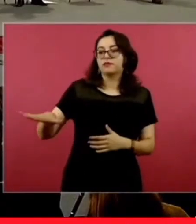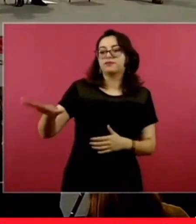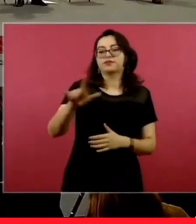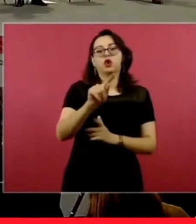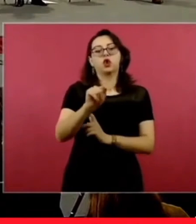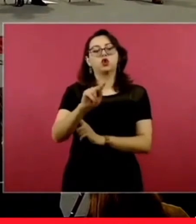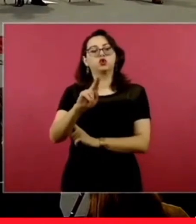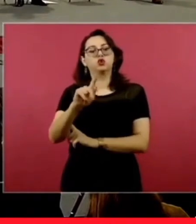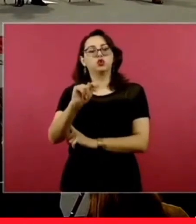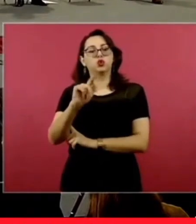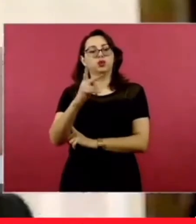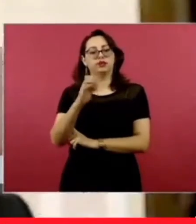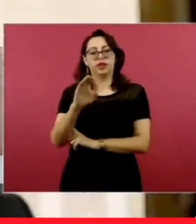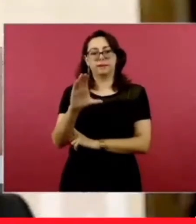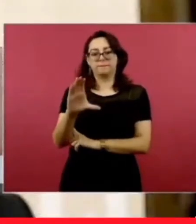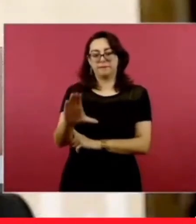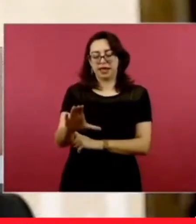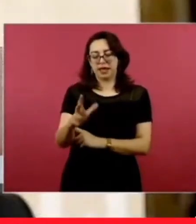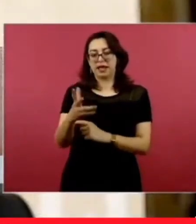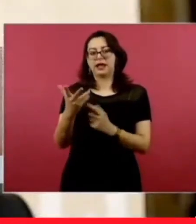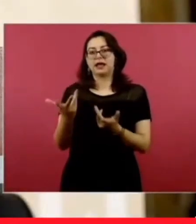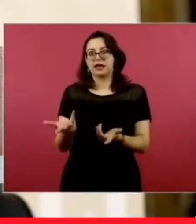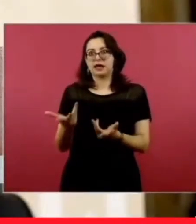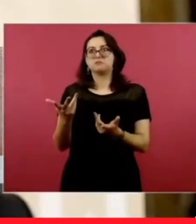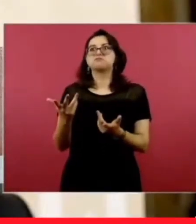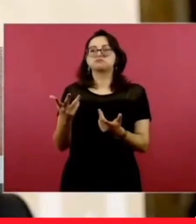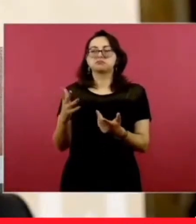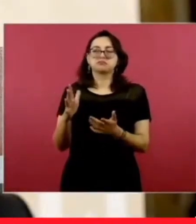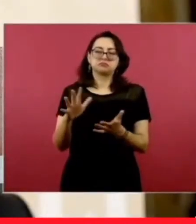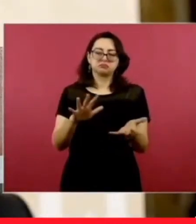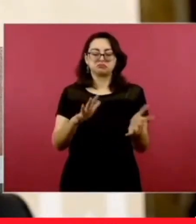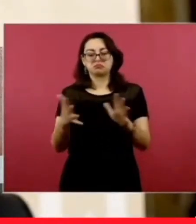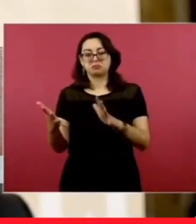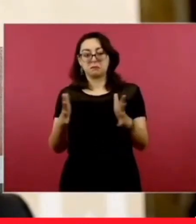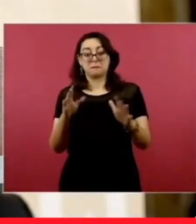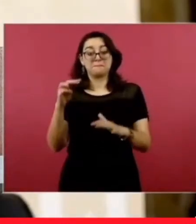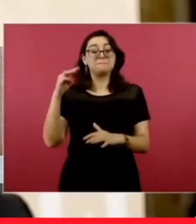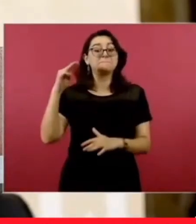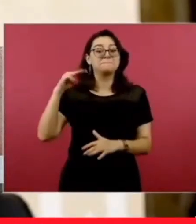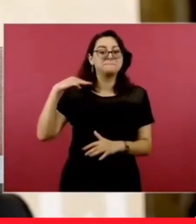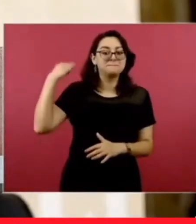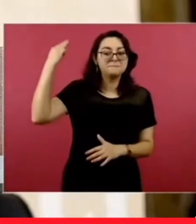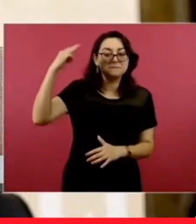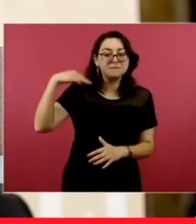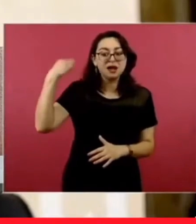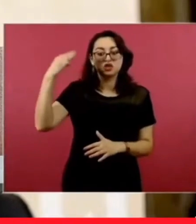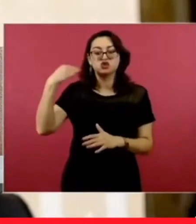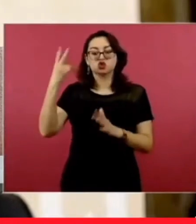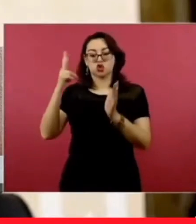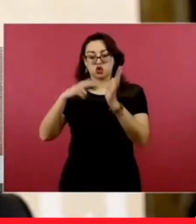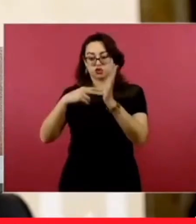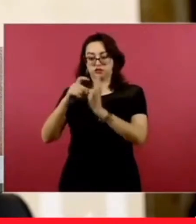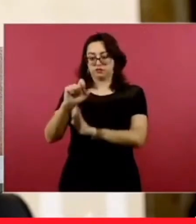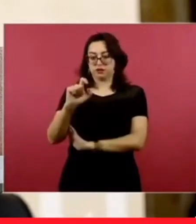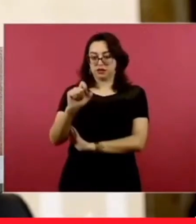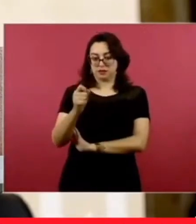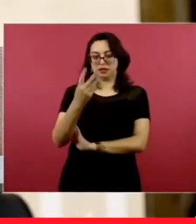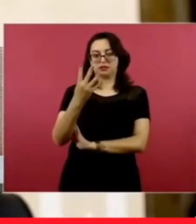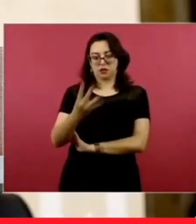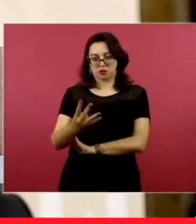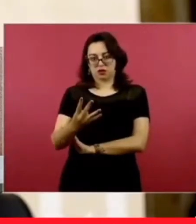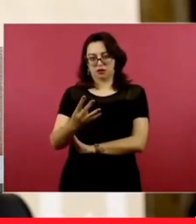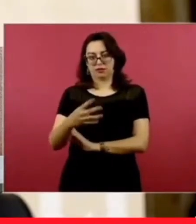obra electromecánica nos va a marzo de 24, dado que hay que fabricar muchos equipos que ya están